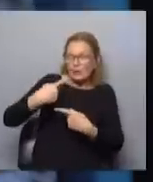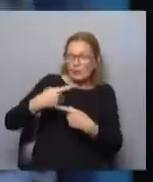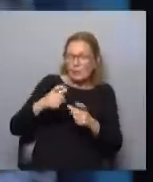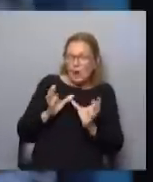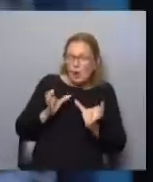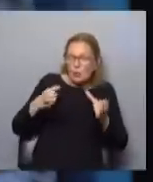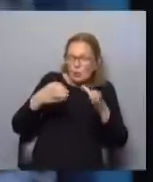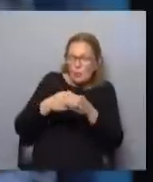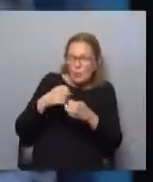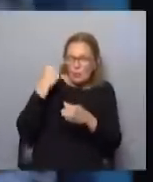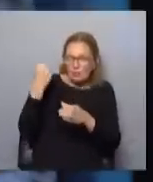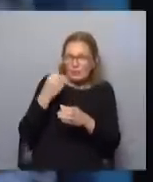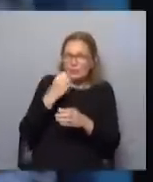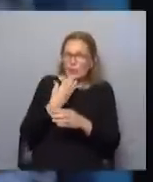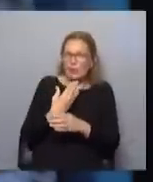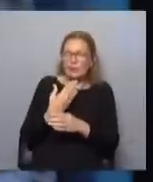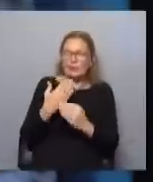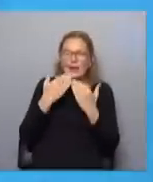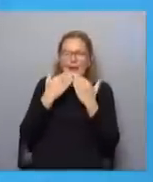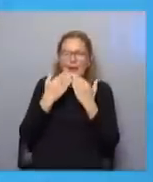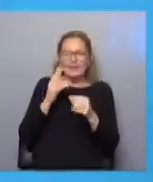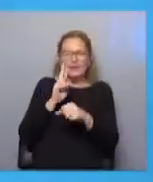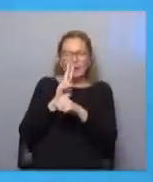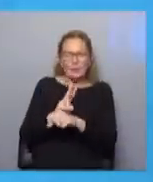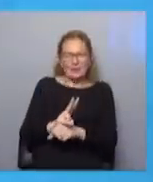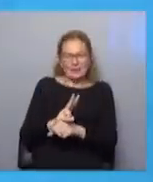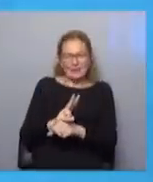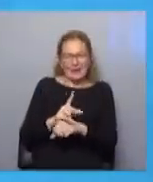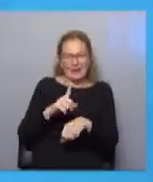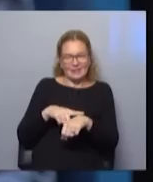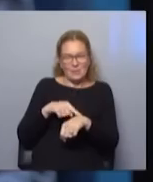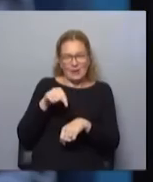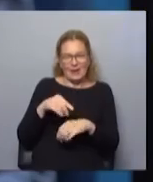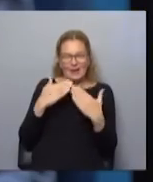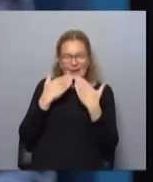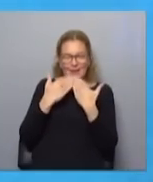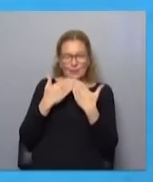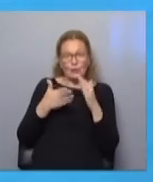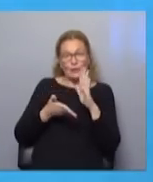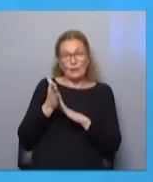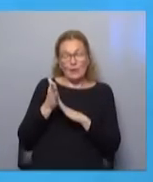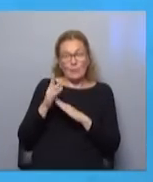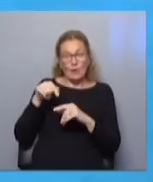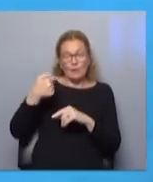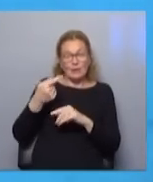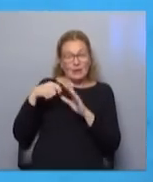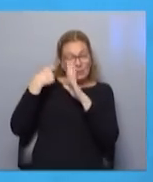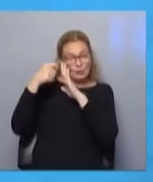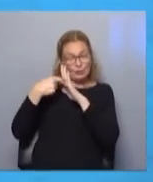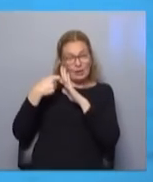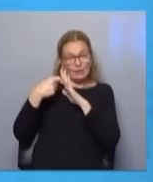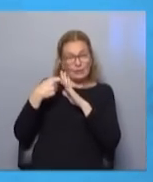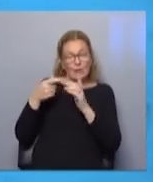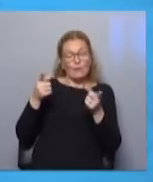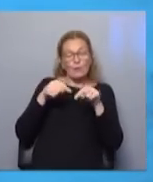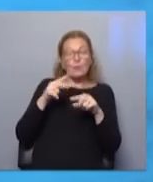colectivo y potente mejor intendente por si le agradezco su visita aquí en su tiempo en la vez encantado nosotros nos vamos a esa cena de minutos la letra chica